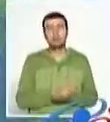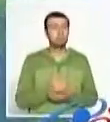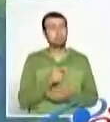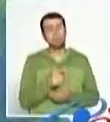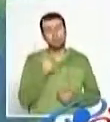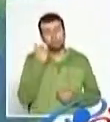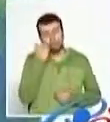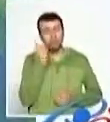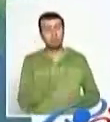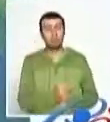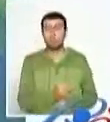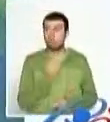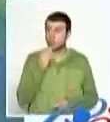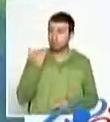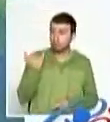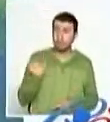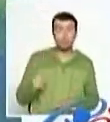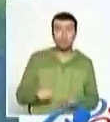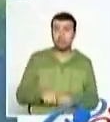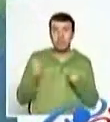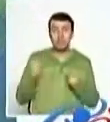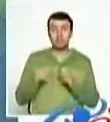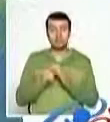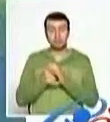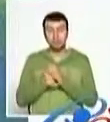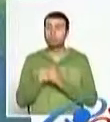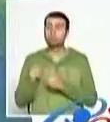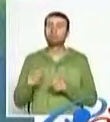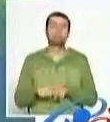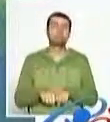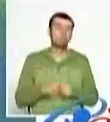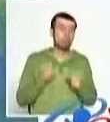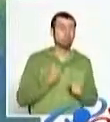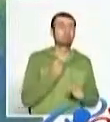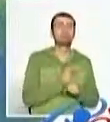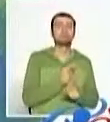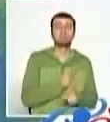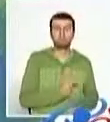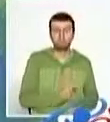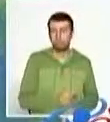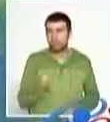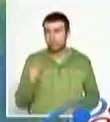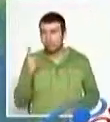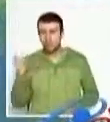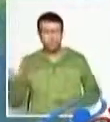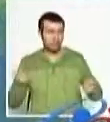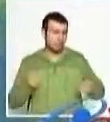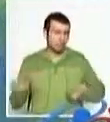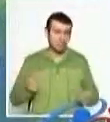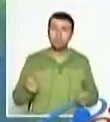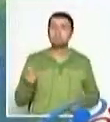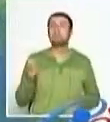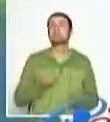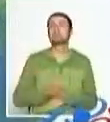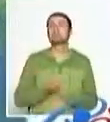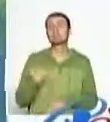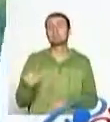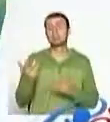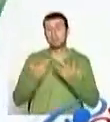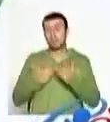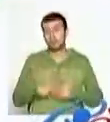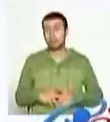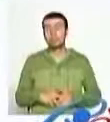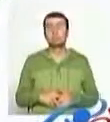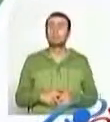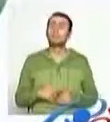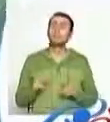Si se daña la célula, se daña el tejido. Si se daña el tejido, se daña el órgano. Y si se daña el órgano, se daña el sistema. Y se daña el sistema,